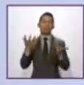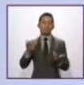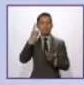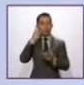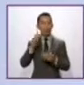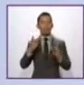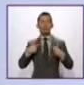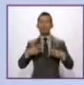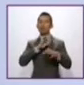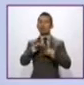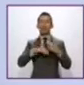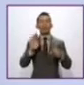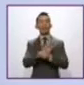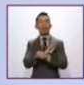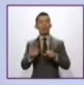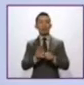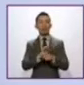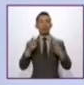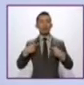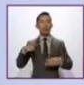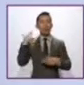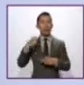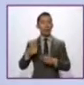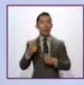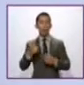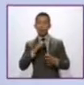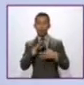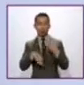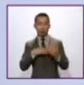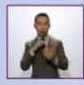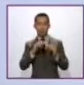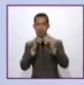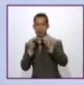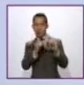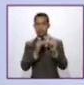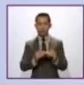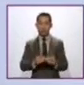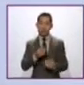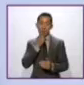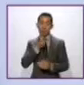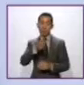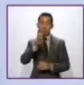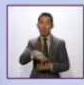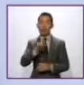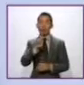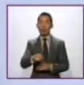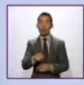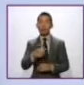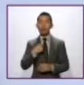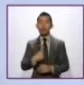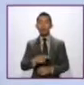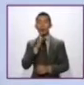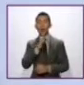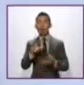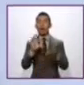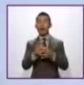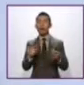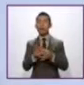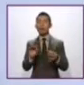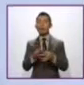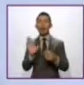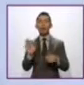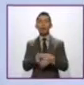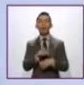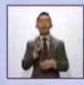a todos los queretanos, no solamente a unos cuantos. La verdad, me limito a contestar esto, porque no le